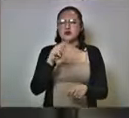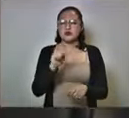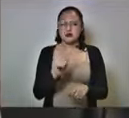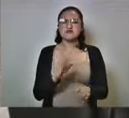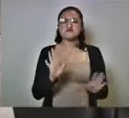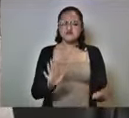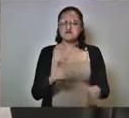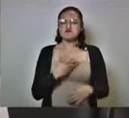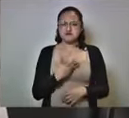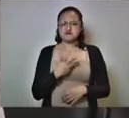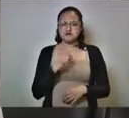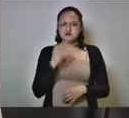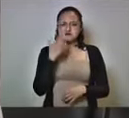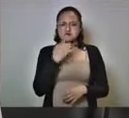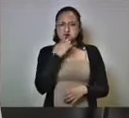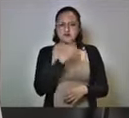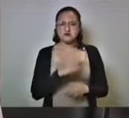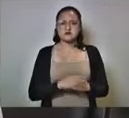le comento.